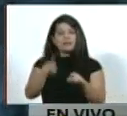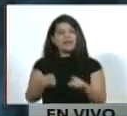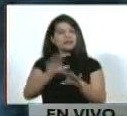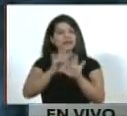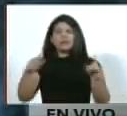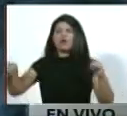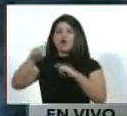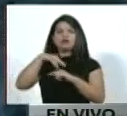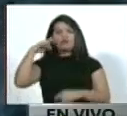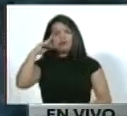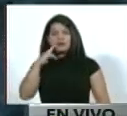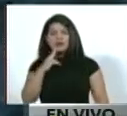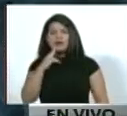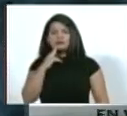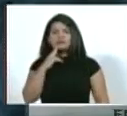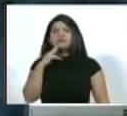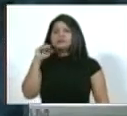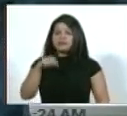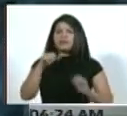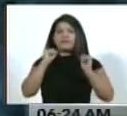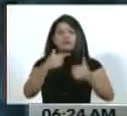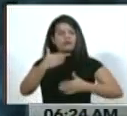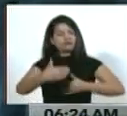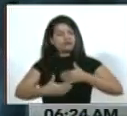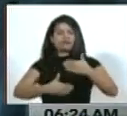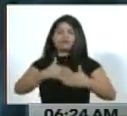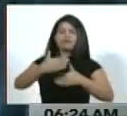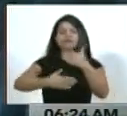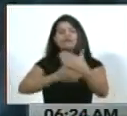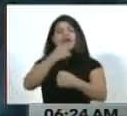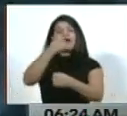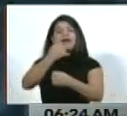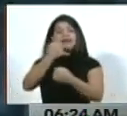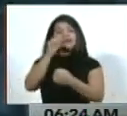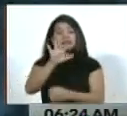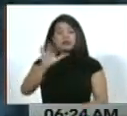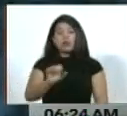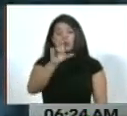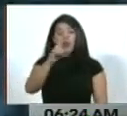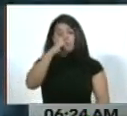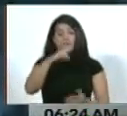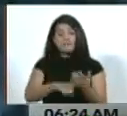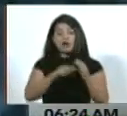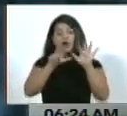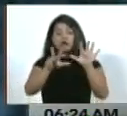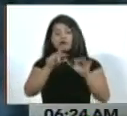Bolívar, comienza a trabajarse y un 5 de julio de 1811